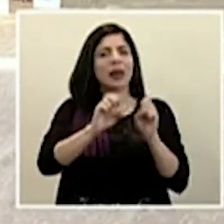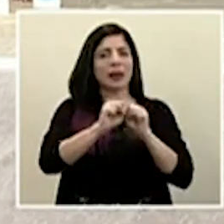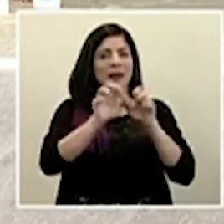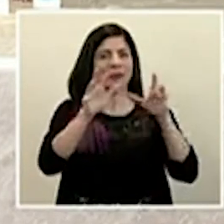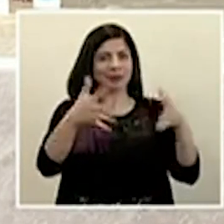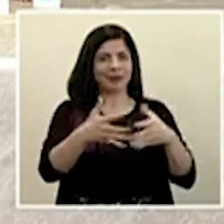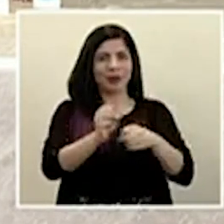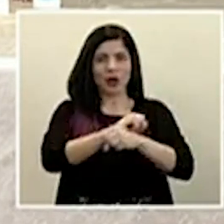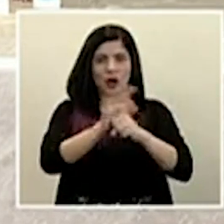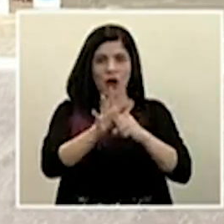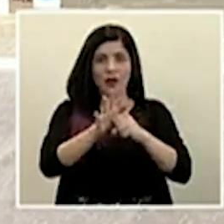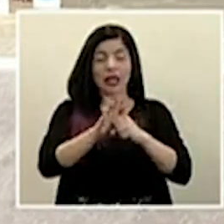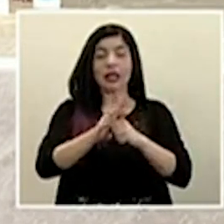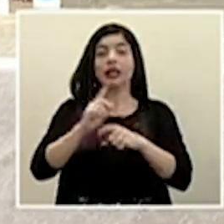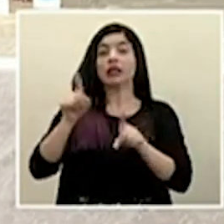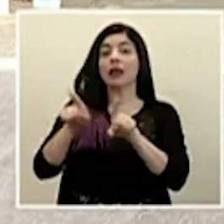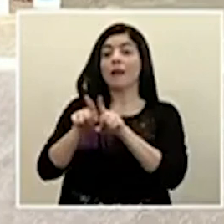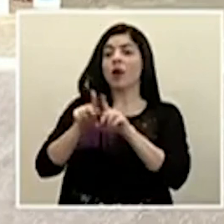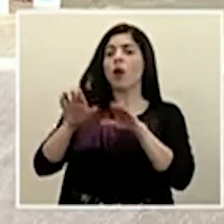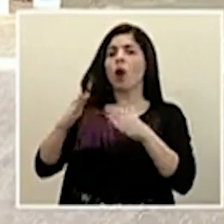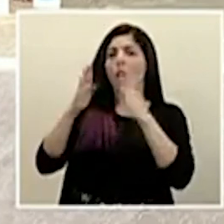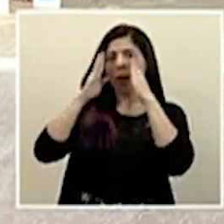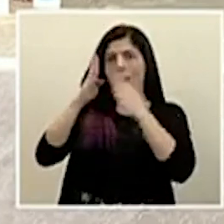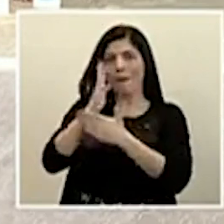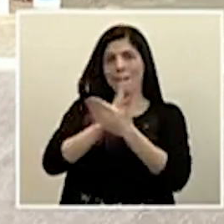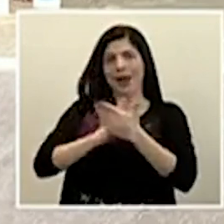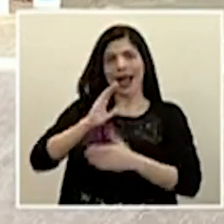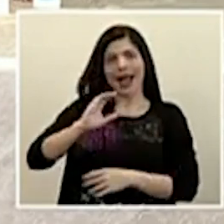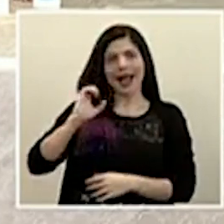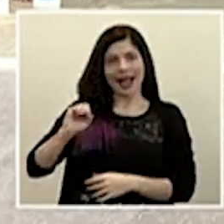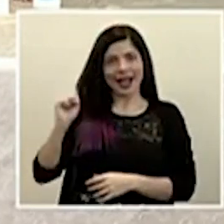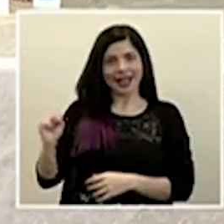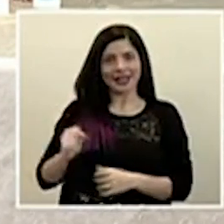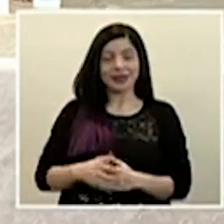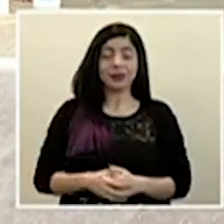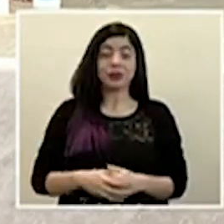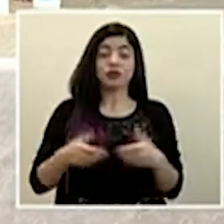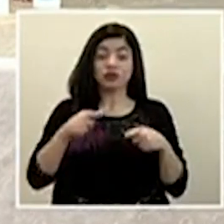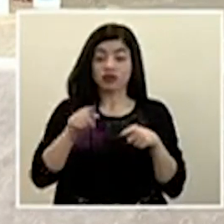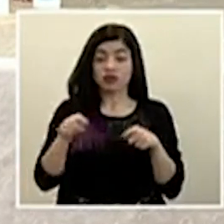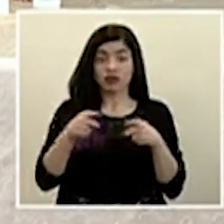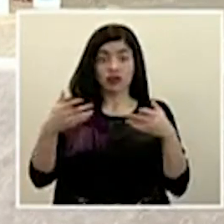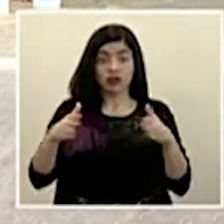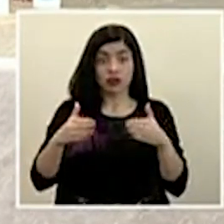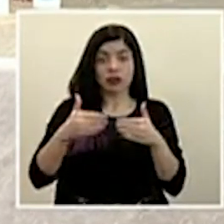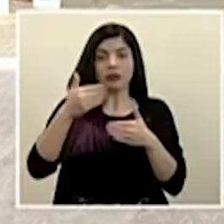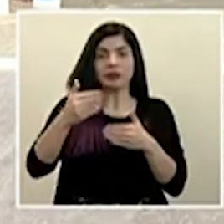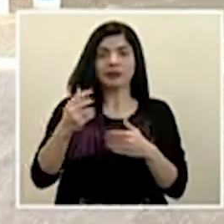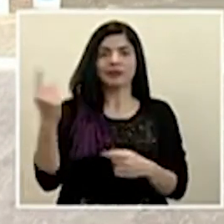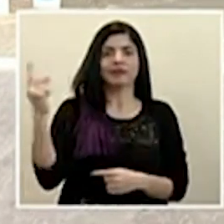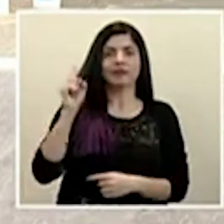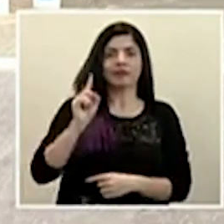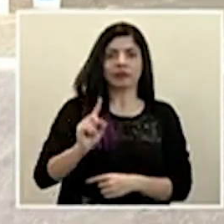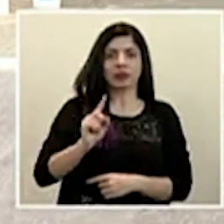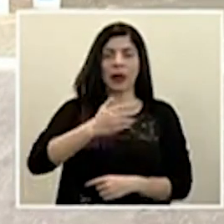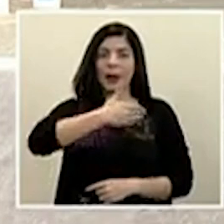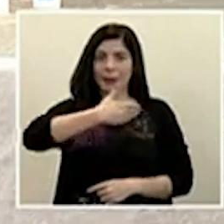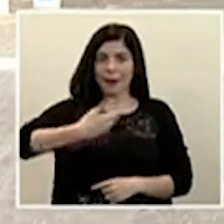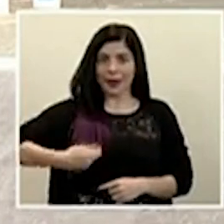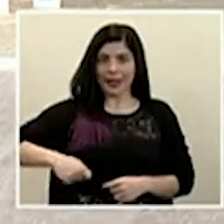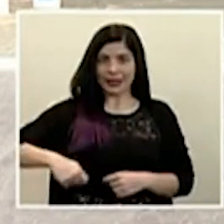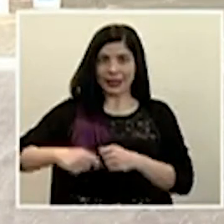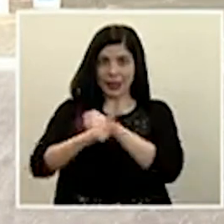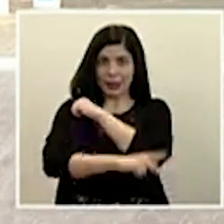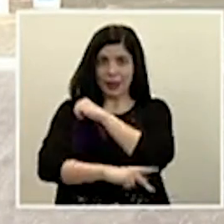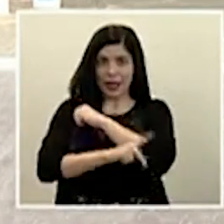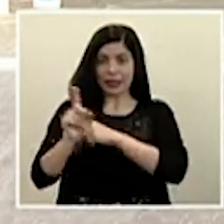del COVID-19 y la atención de la Caja Costarricense del Seguro Social. Posteriormente, se incorporará el presidente de la República junto